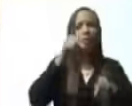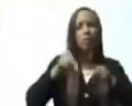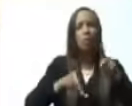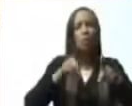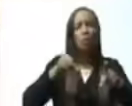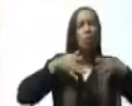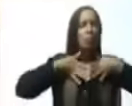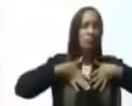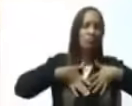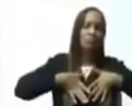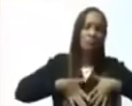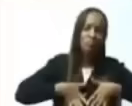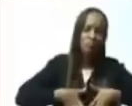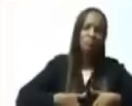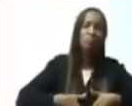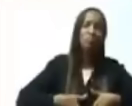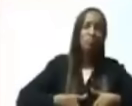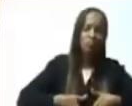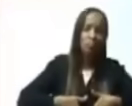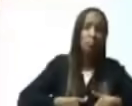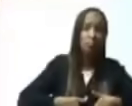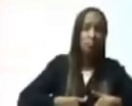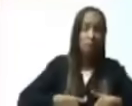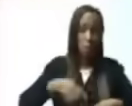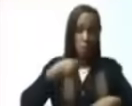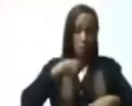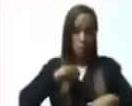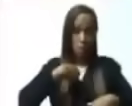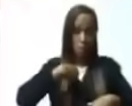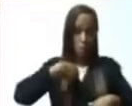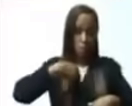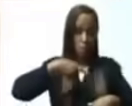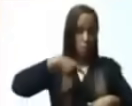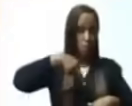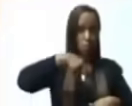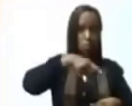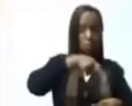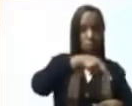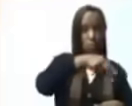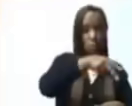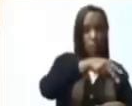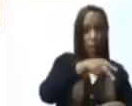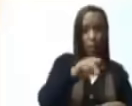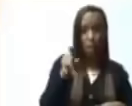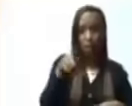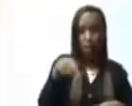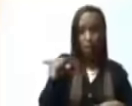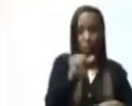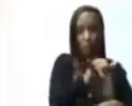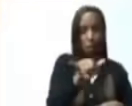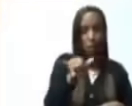no camino por calles diferentes a las que ustedes transitan yo estoy absolutamente